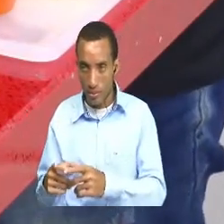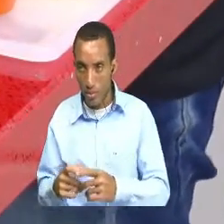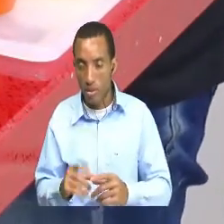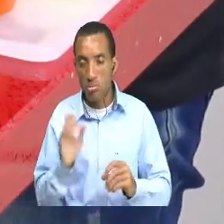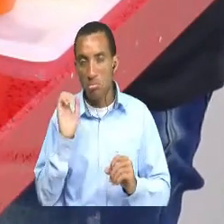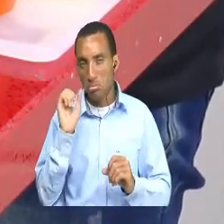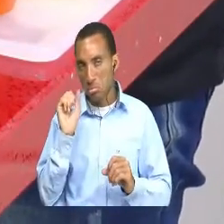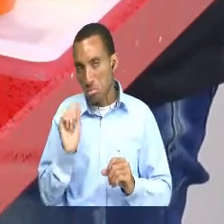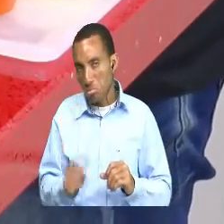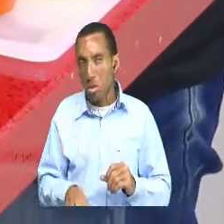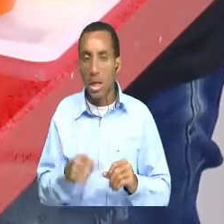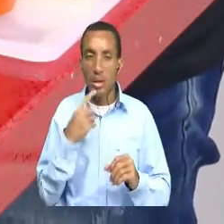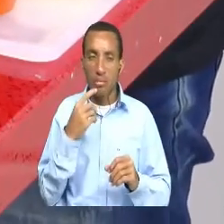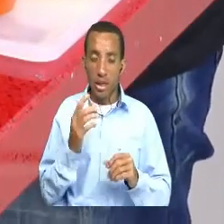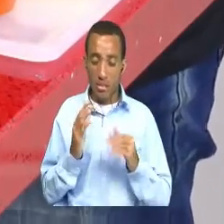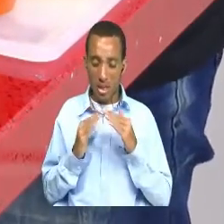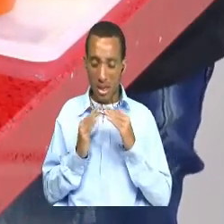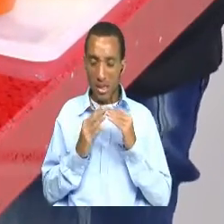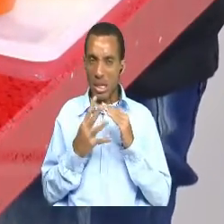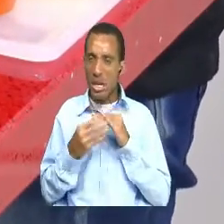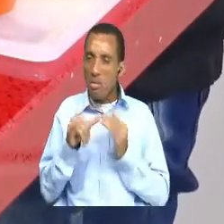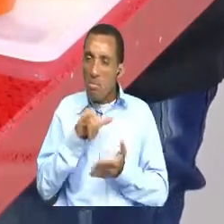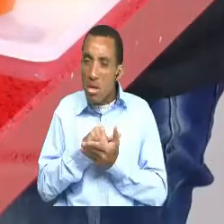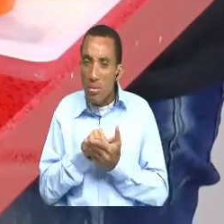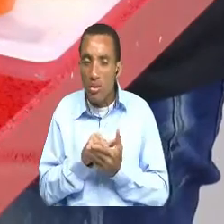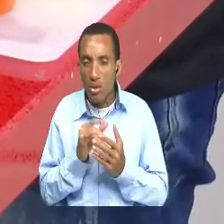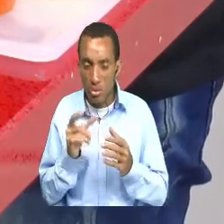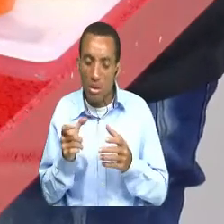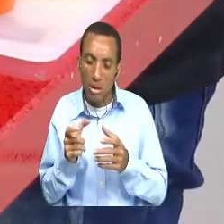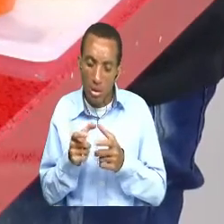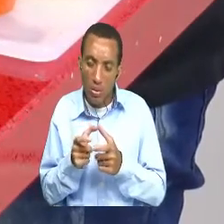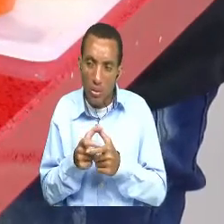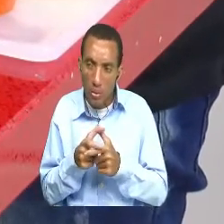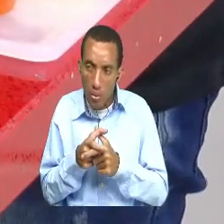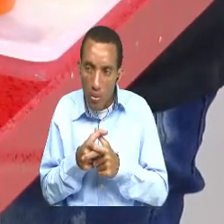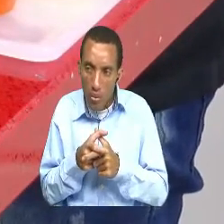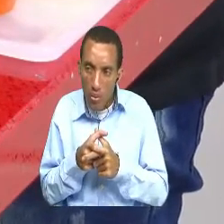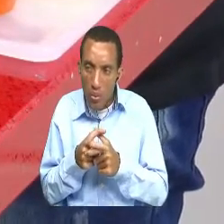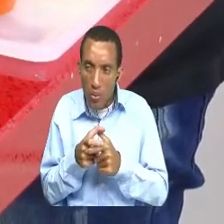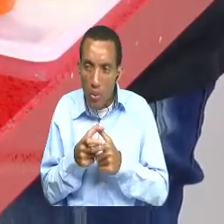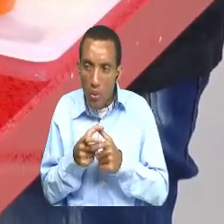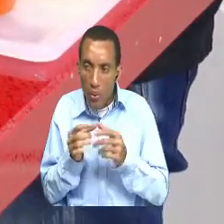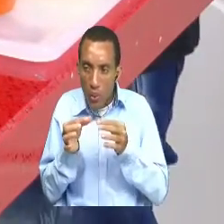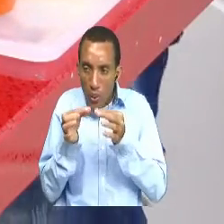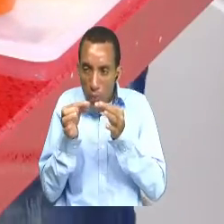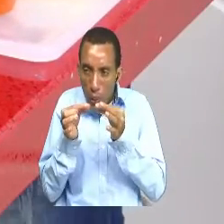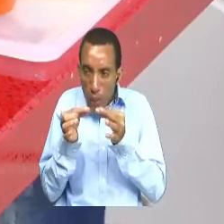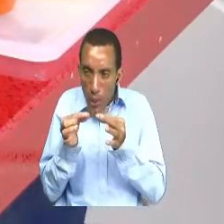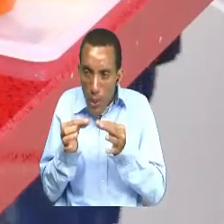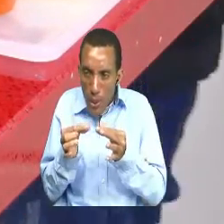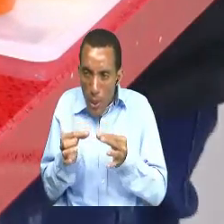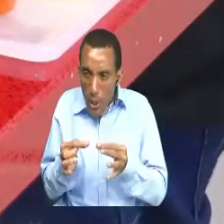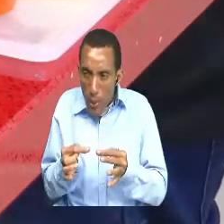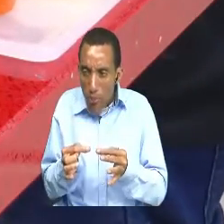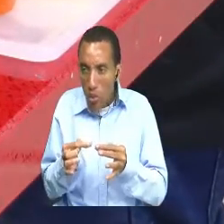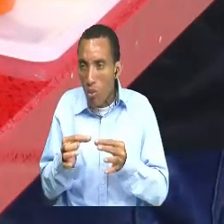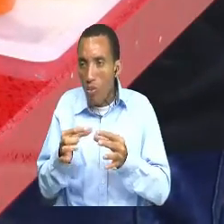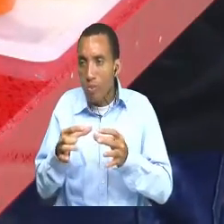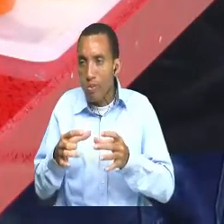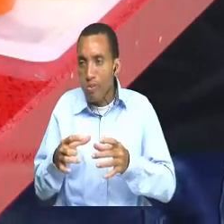pequeño lo pueden hacer en rodajitas delgaditas y yo en esta ocasión no utilice